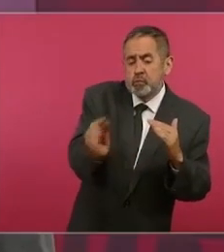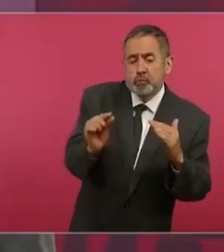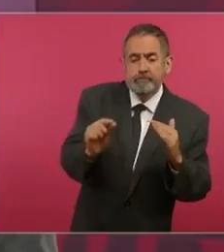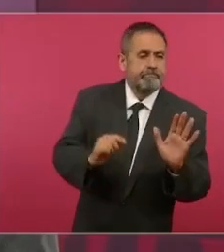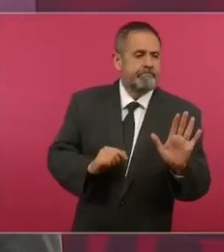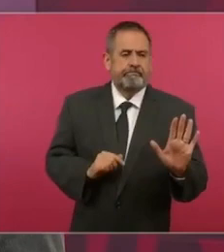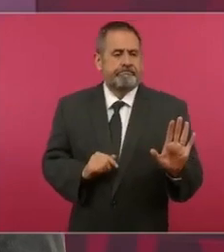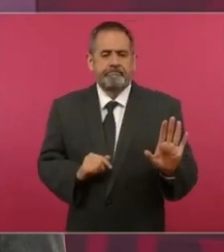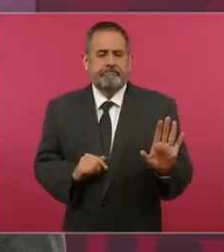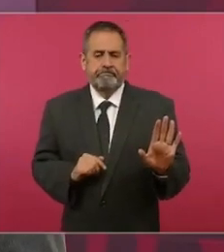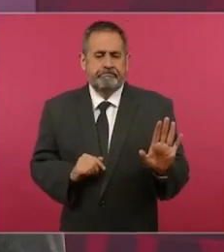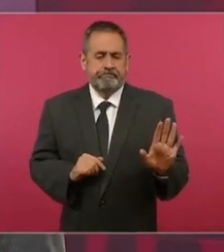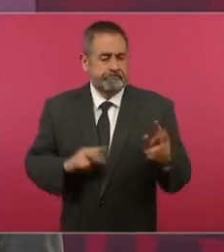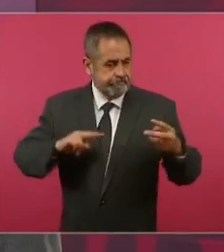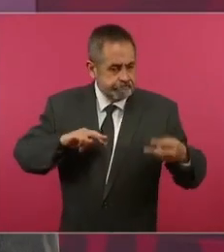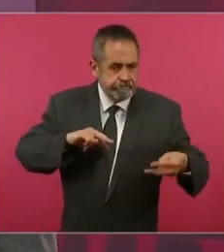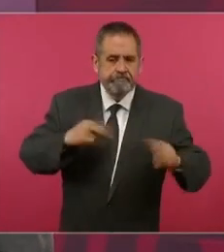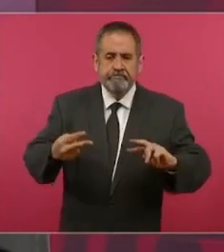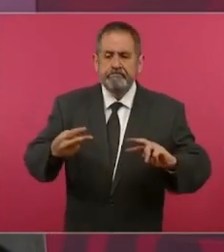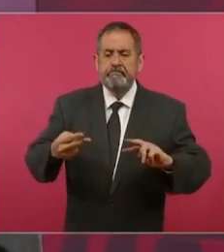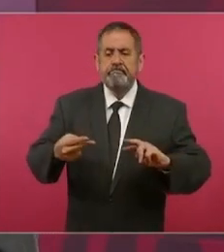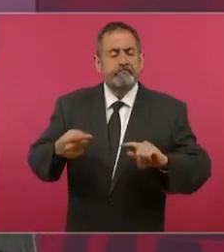Ahora la fórmula es